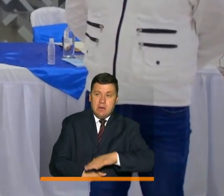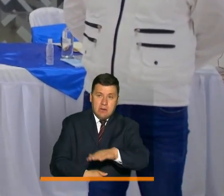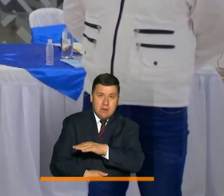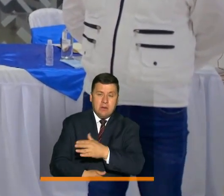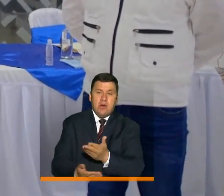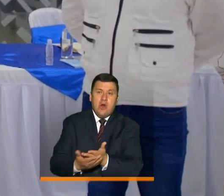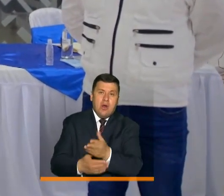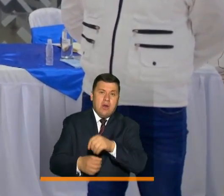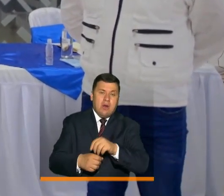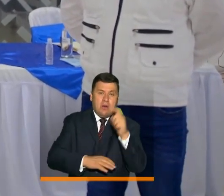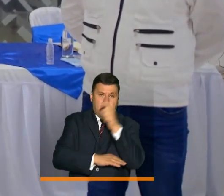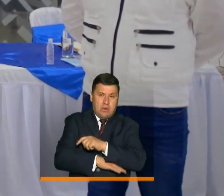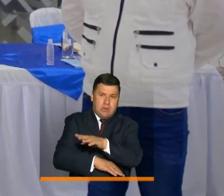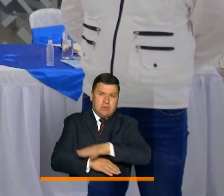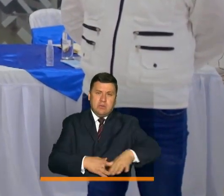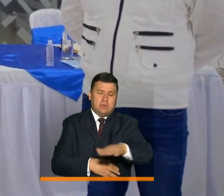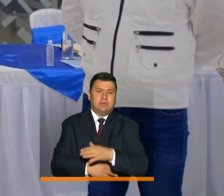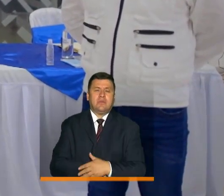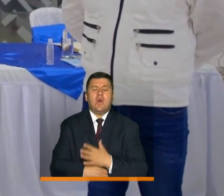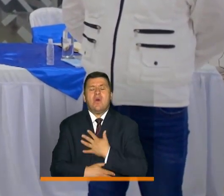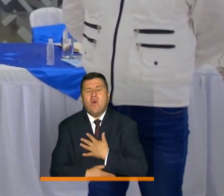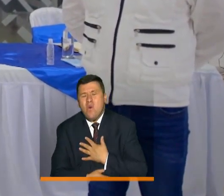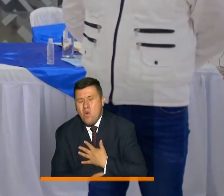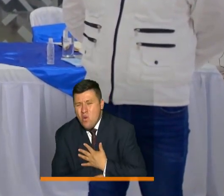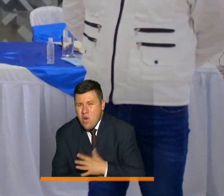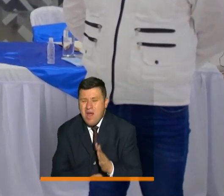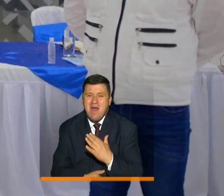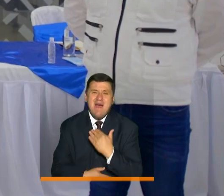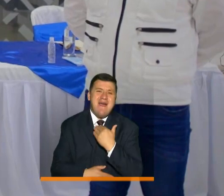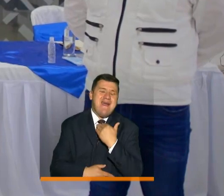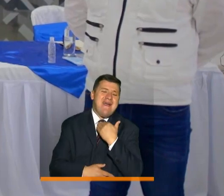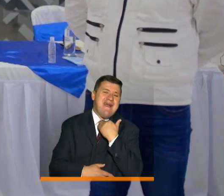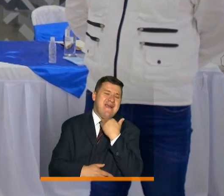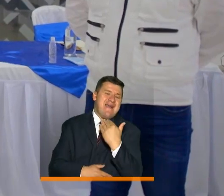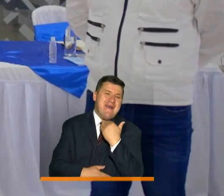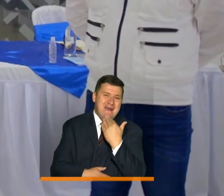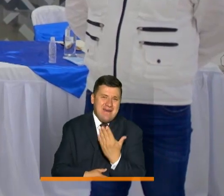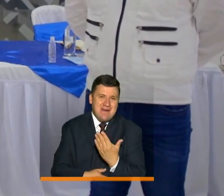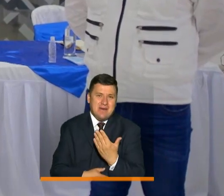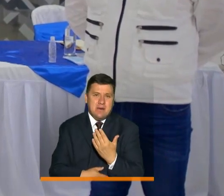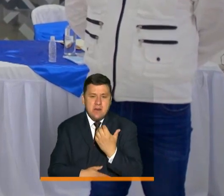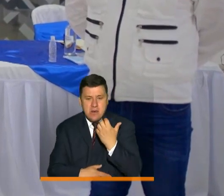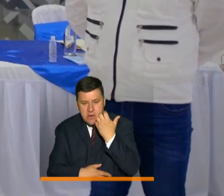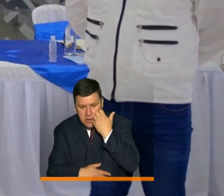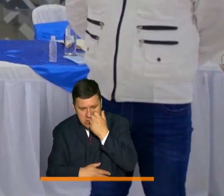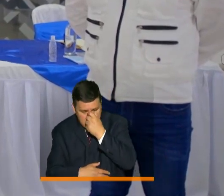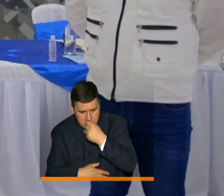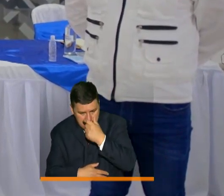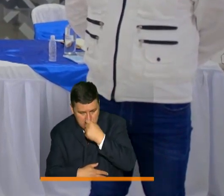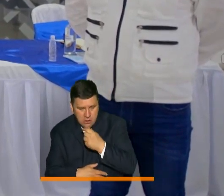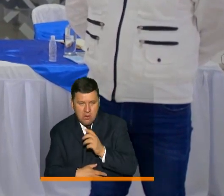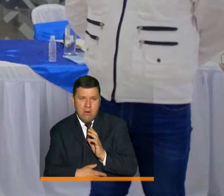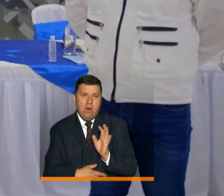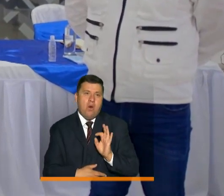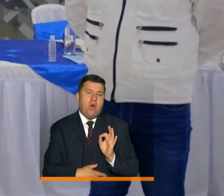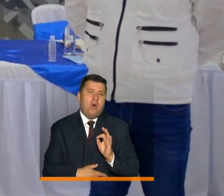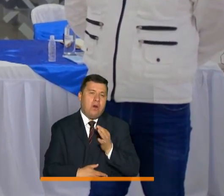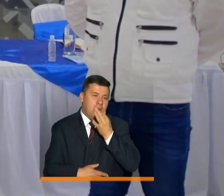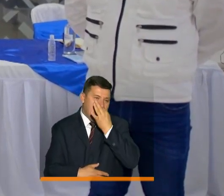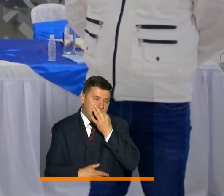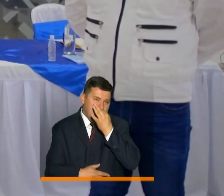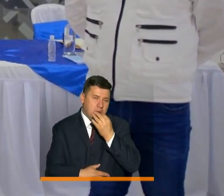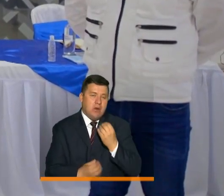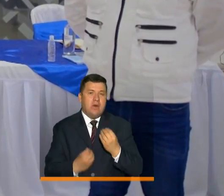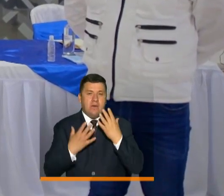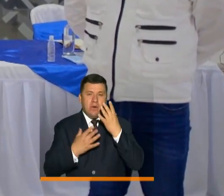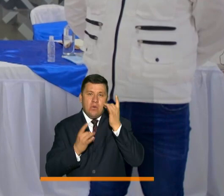del Putumayo. Ante cualquier eventualidad en la cual tengamos síntomas de gripa como flujo nasal,